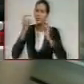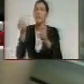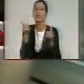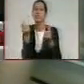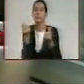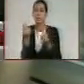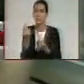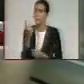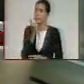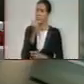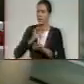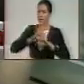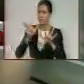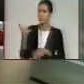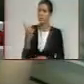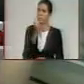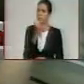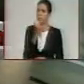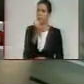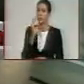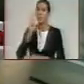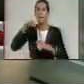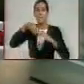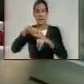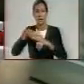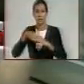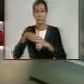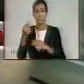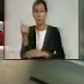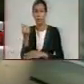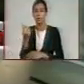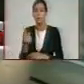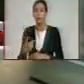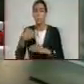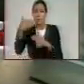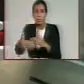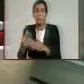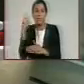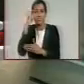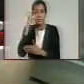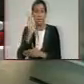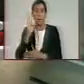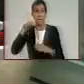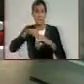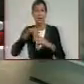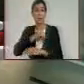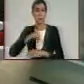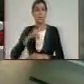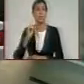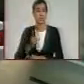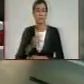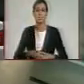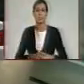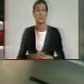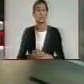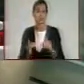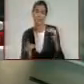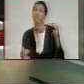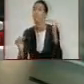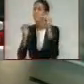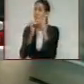tú me hiciste muy directa del tema de la banca. En el próximo periodo, la banca privada tiene que ponerse más al día